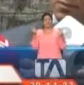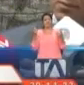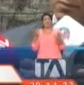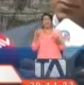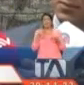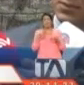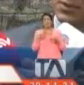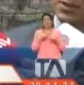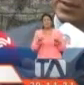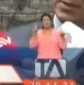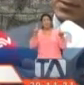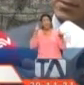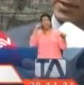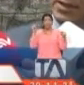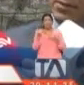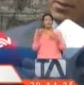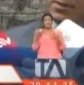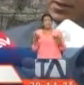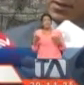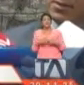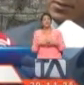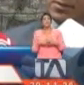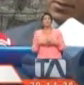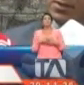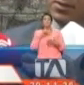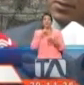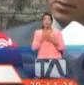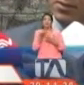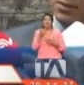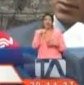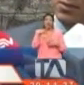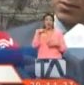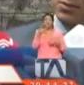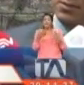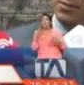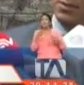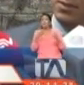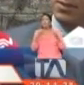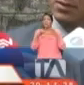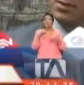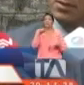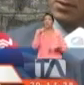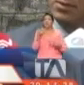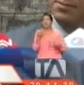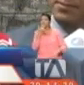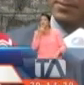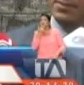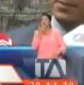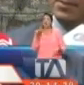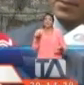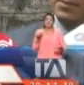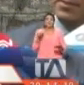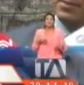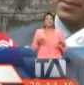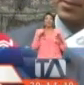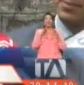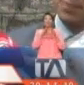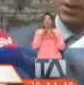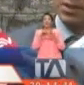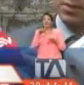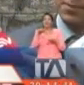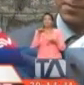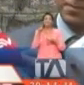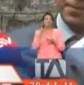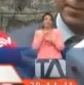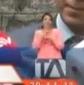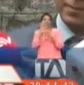o sancionatoria, que es presumir la culpabilidad de los medios de comunicación cuando el tipo administrativo sancionatorio le exigía presumir la inocencia.